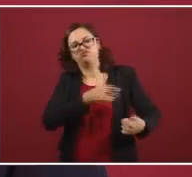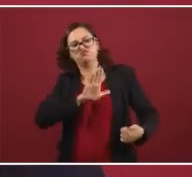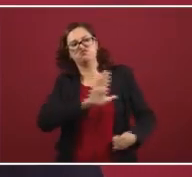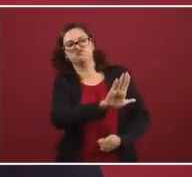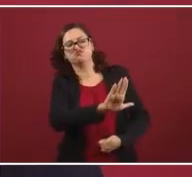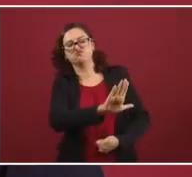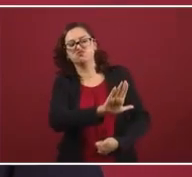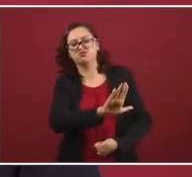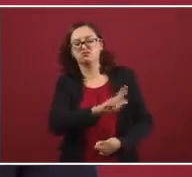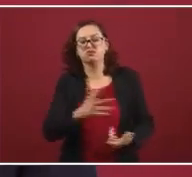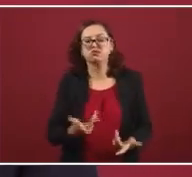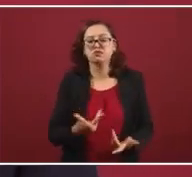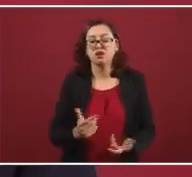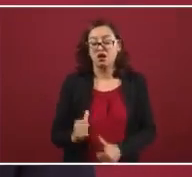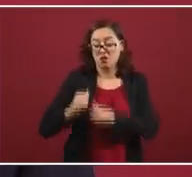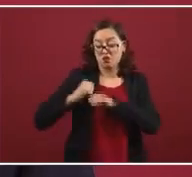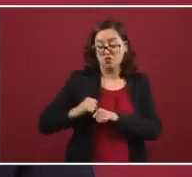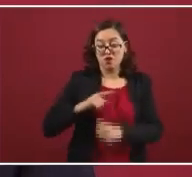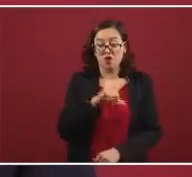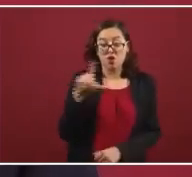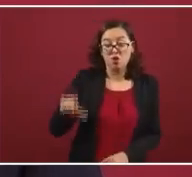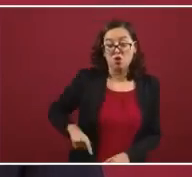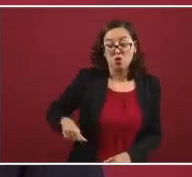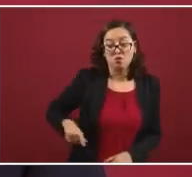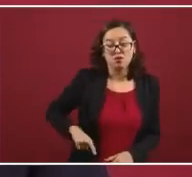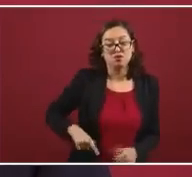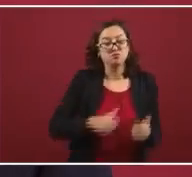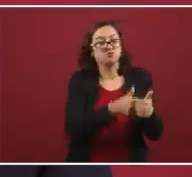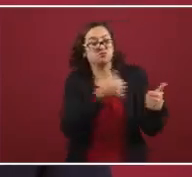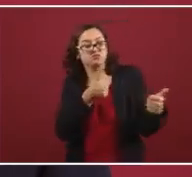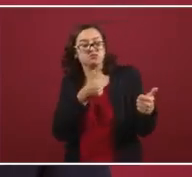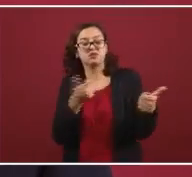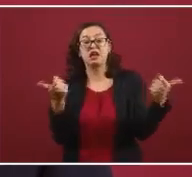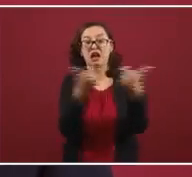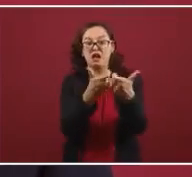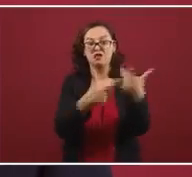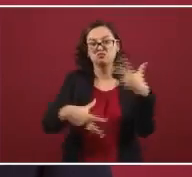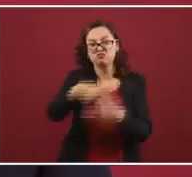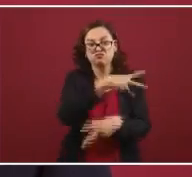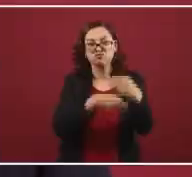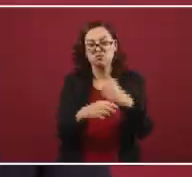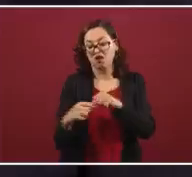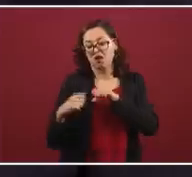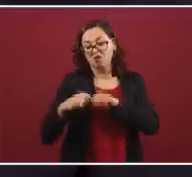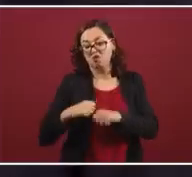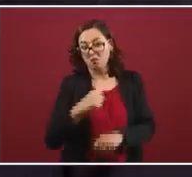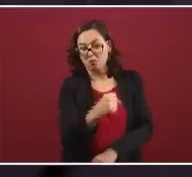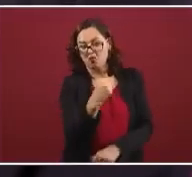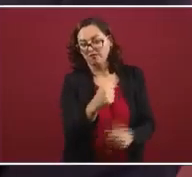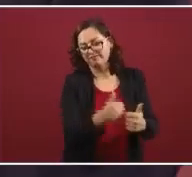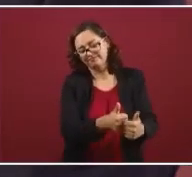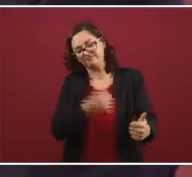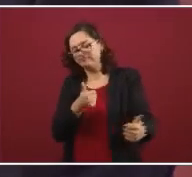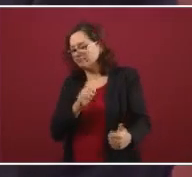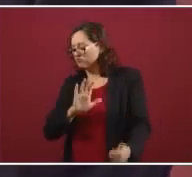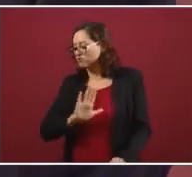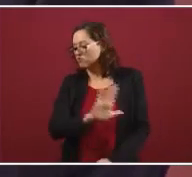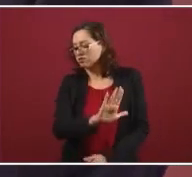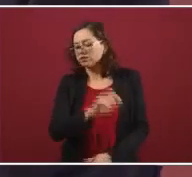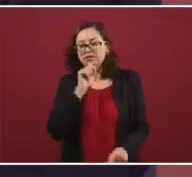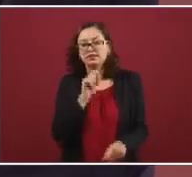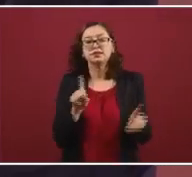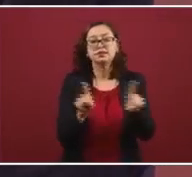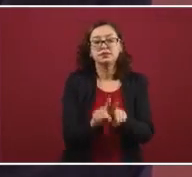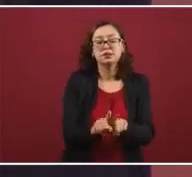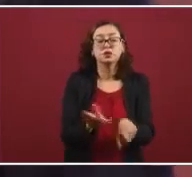pero no solo del poder público, del poder económico. Uno de los problemas